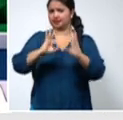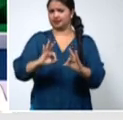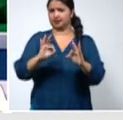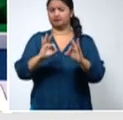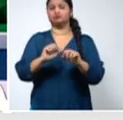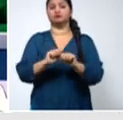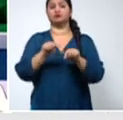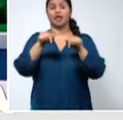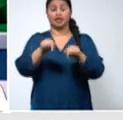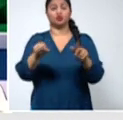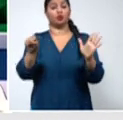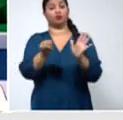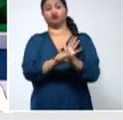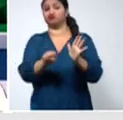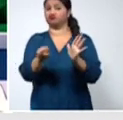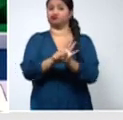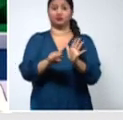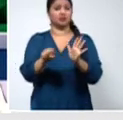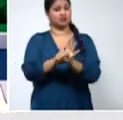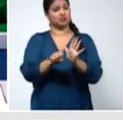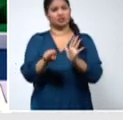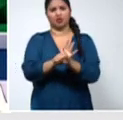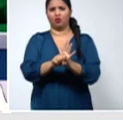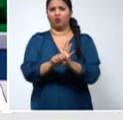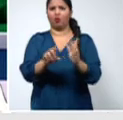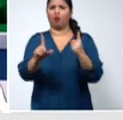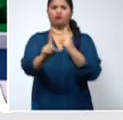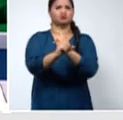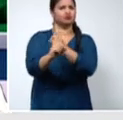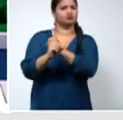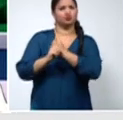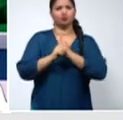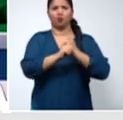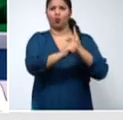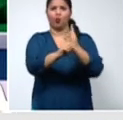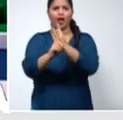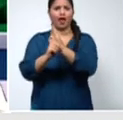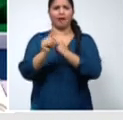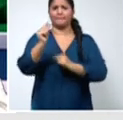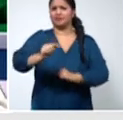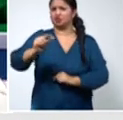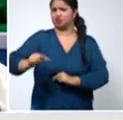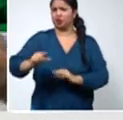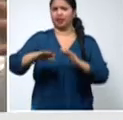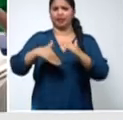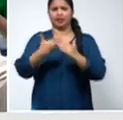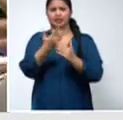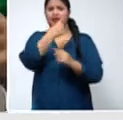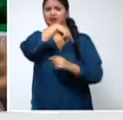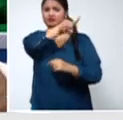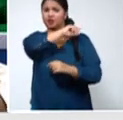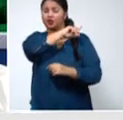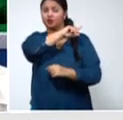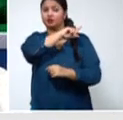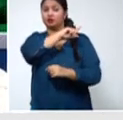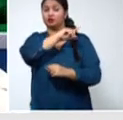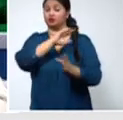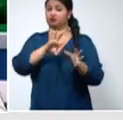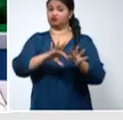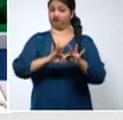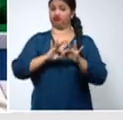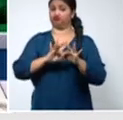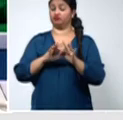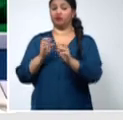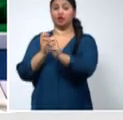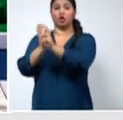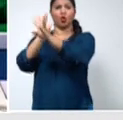pero a pesar de la observación que se hizo ayer, hoy es peor, no es la cola, ¿no? La cola